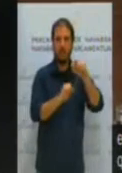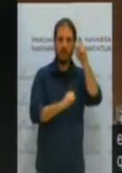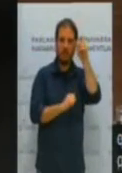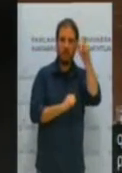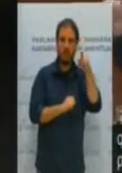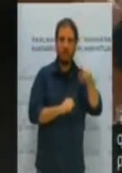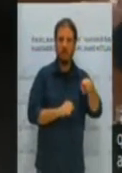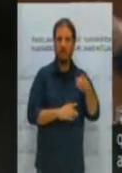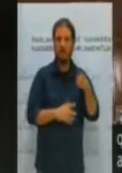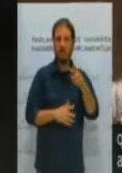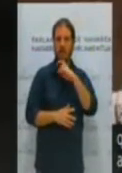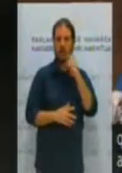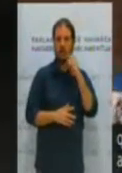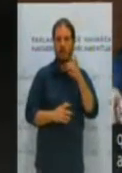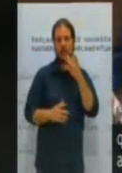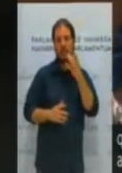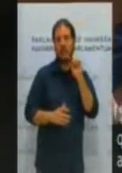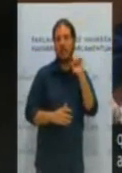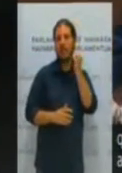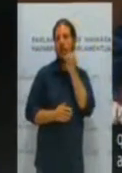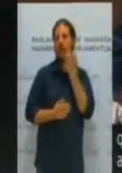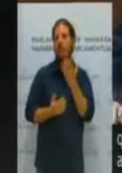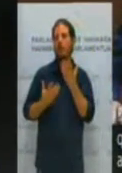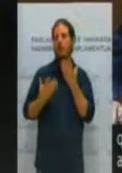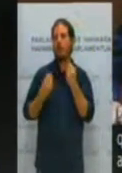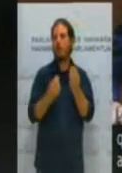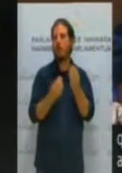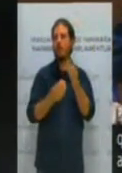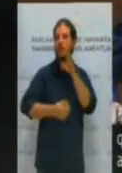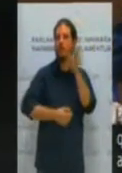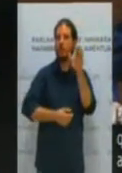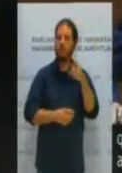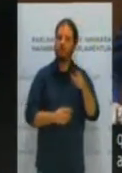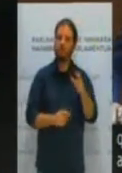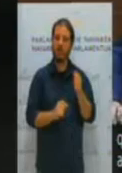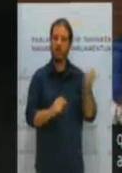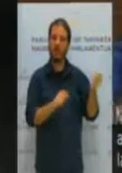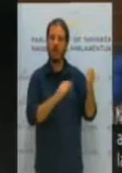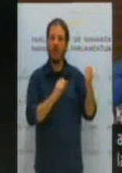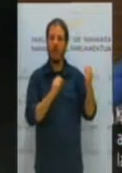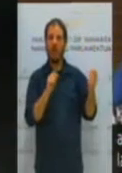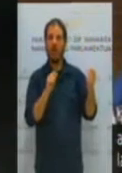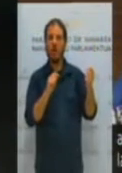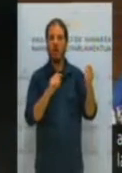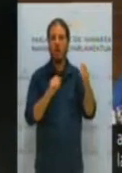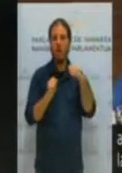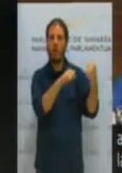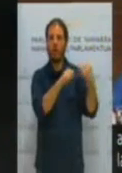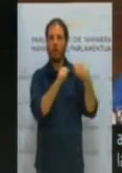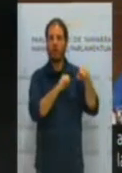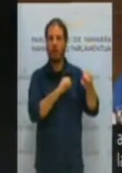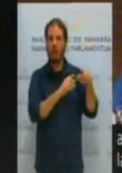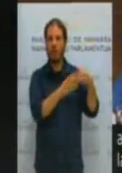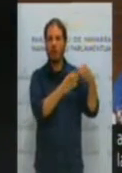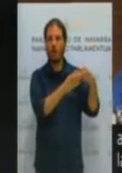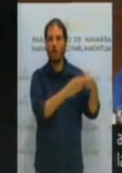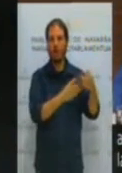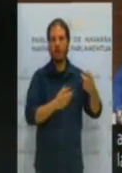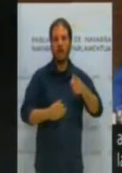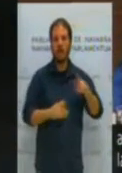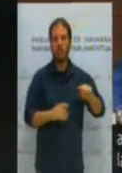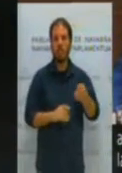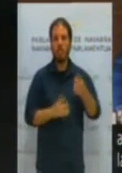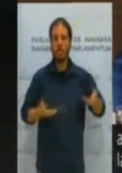quejas, es que la oposición está agitando el patio. Si no hay